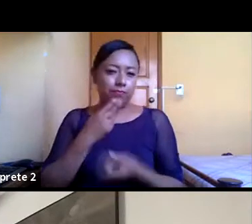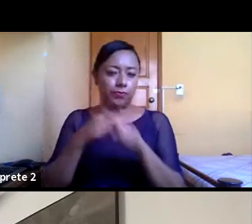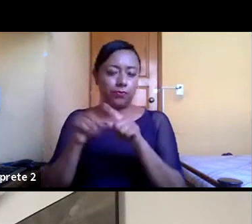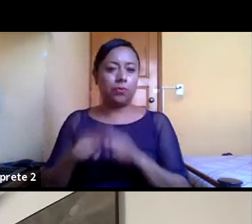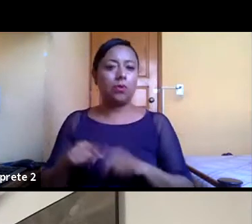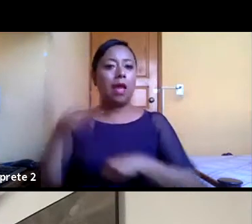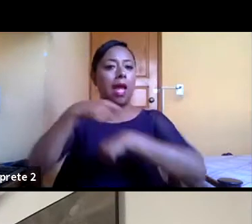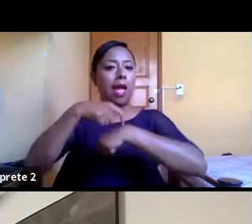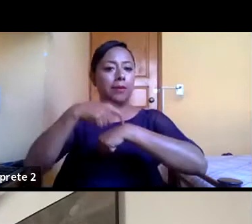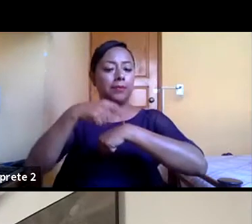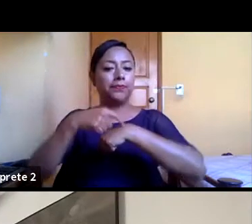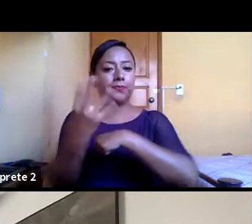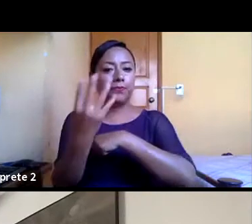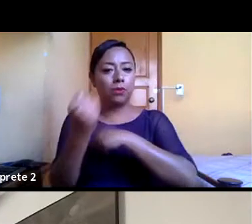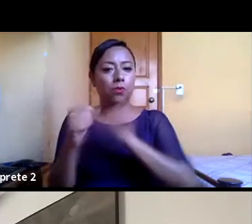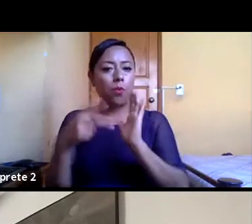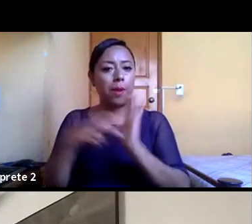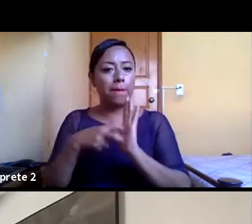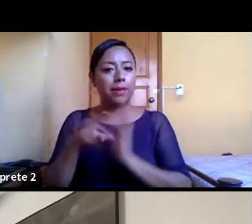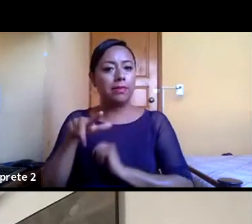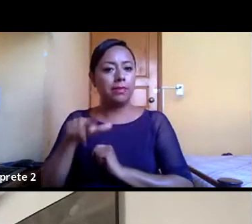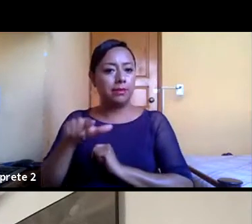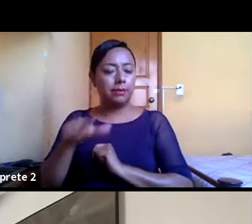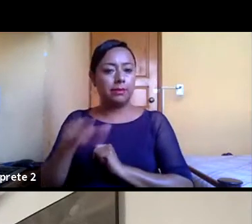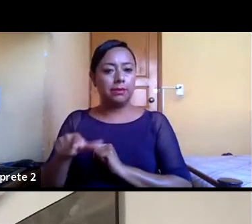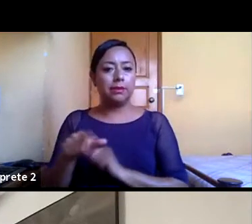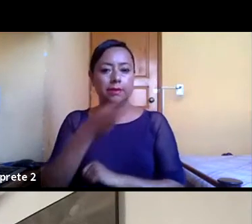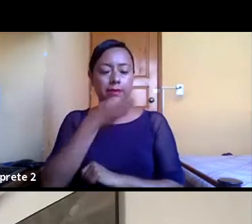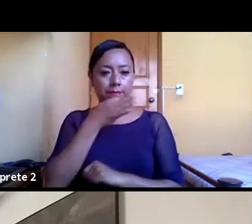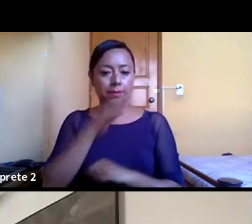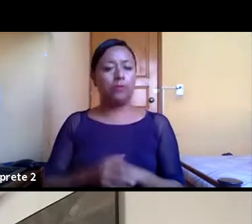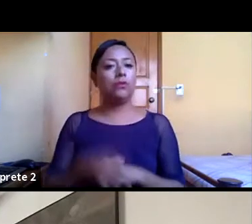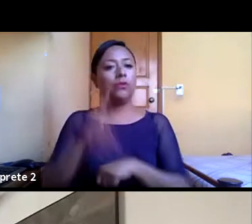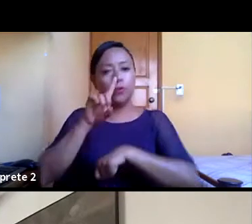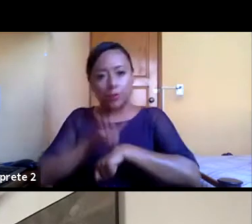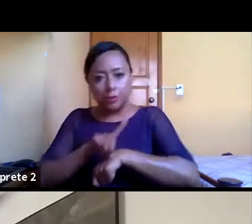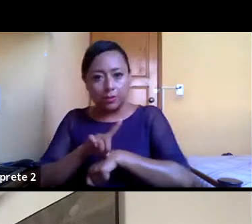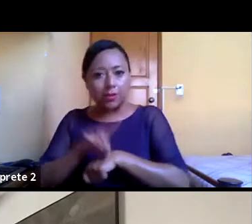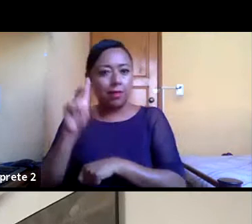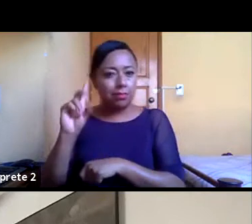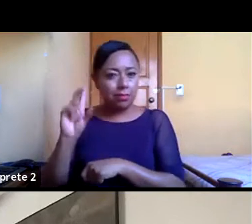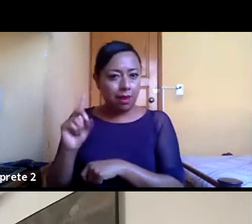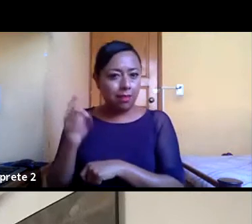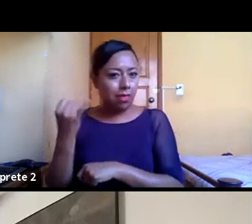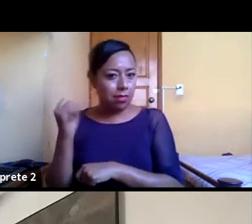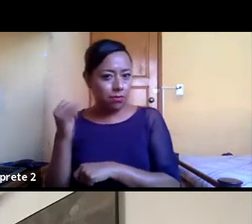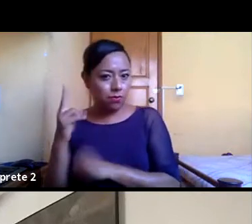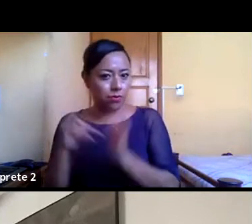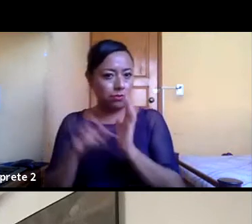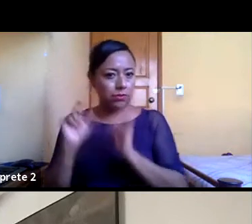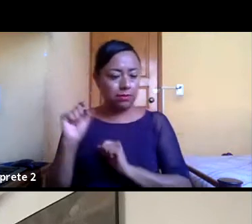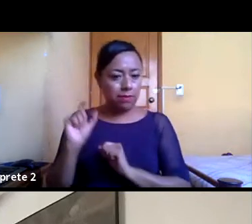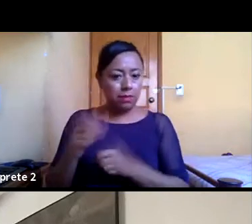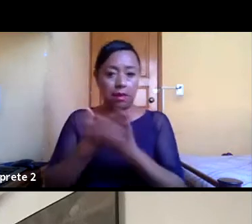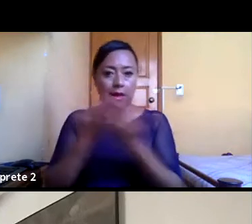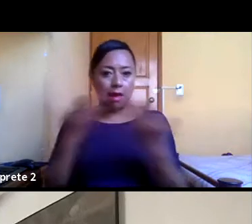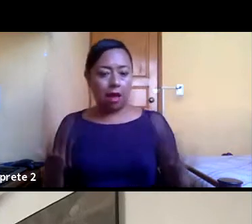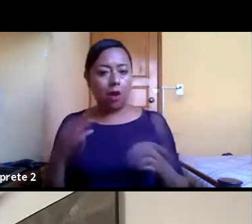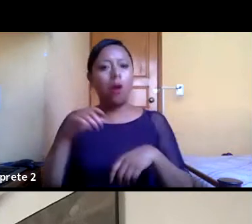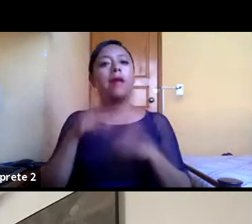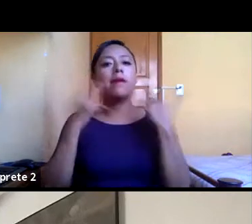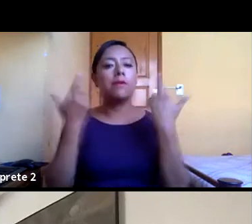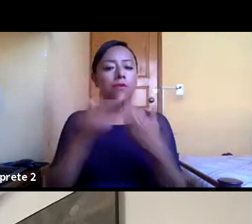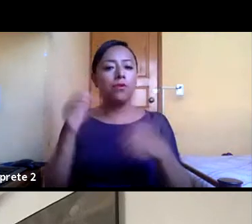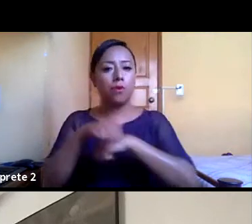9:17 del día 30 de junio del 2020, nos reunimos a efecto de llevar a cabo la 20ª sesión ordinaria de la Comisión de Uso y Aprovechamiento del